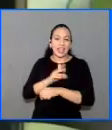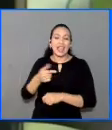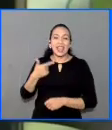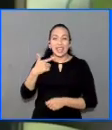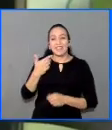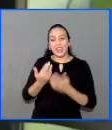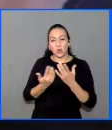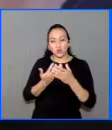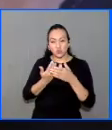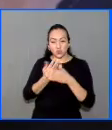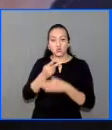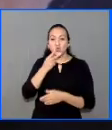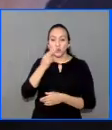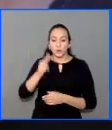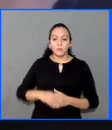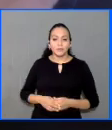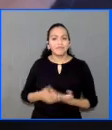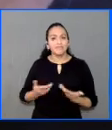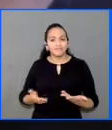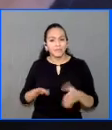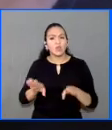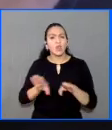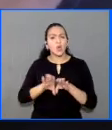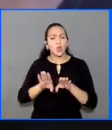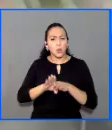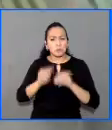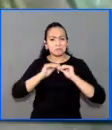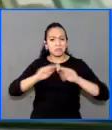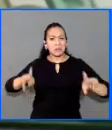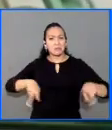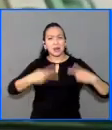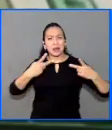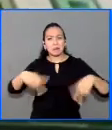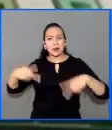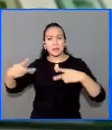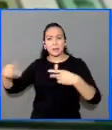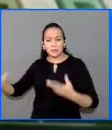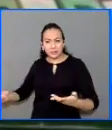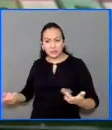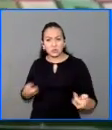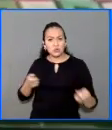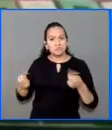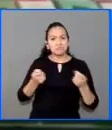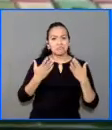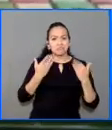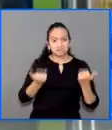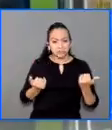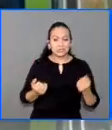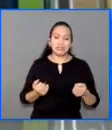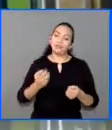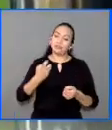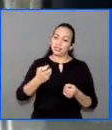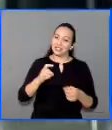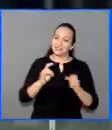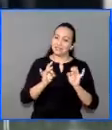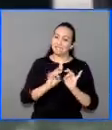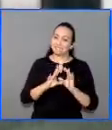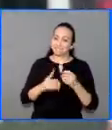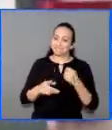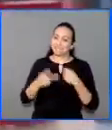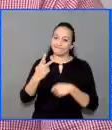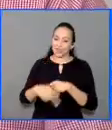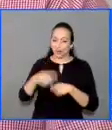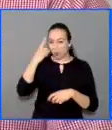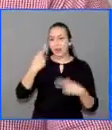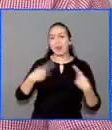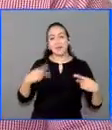venta, producción, distribución y, por ende, la falta de regulación representan riesgos mayores para los consumidores de